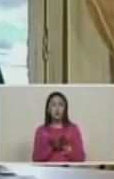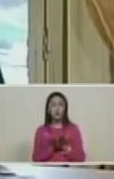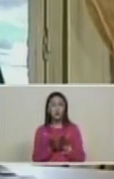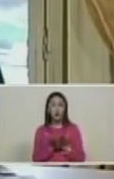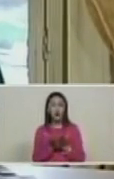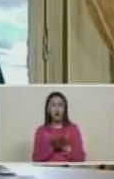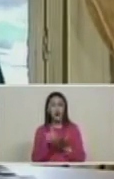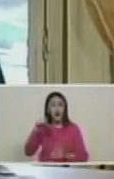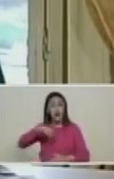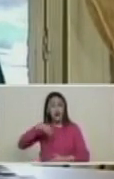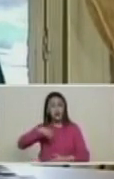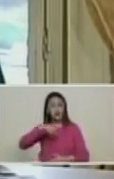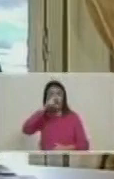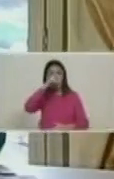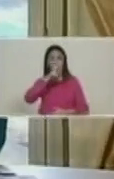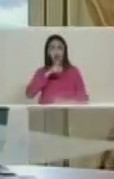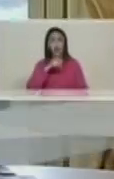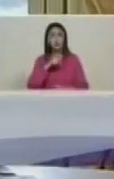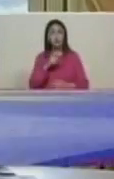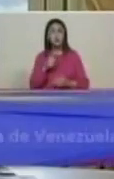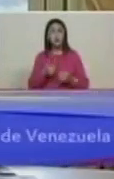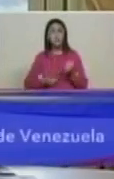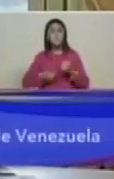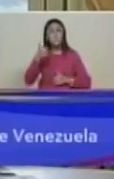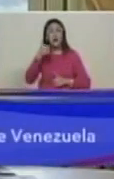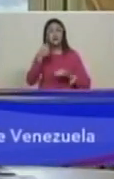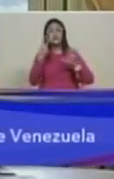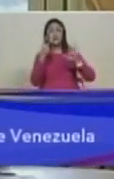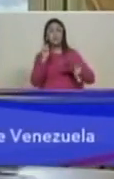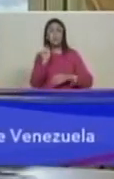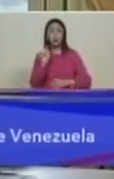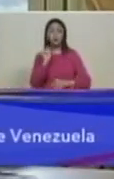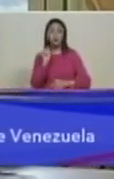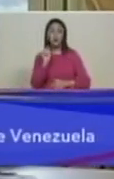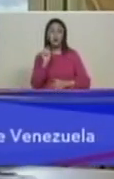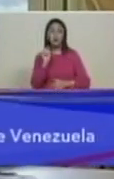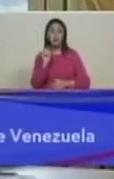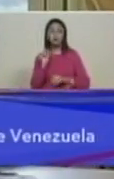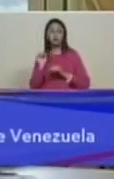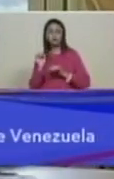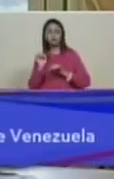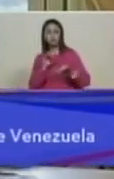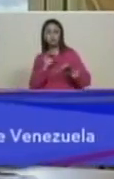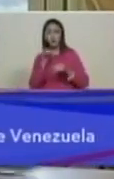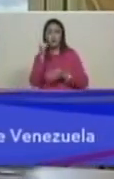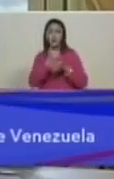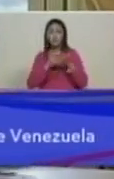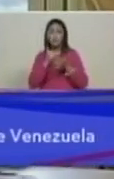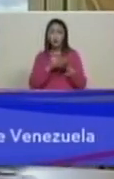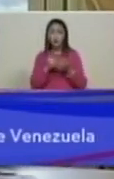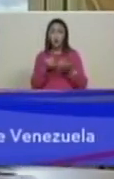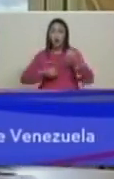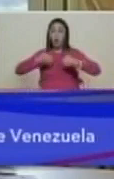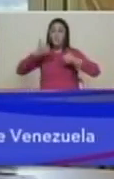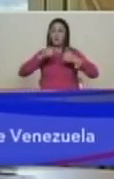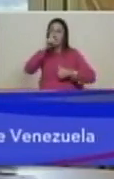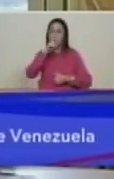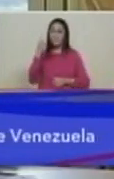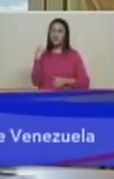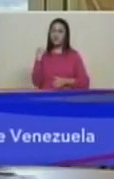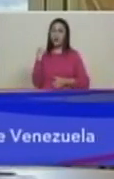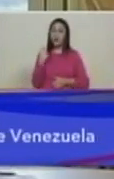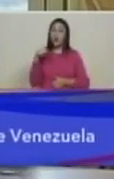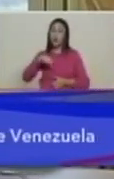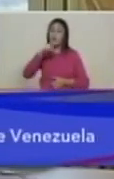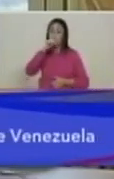La escolaridad este año ha aumentado el 7% con relación al año pasado.